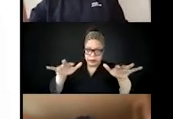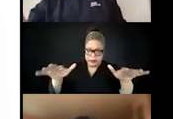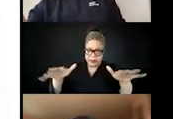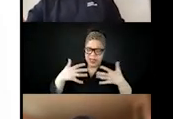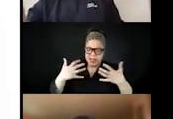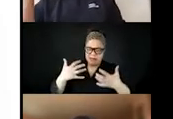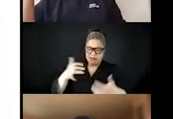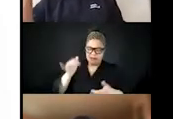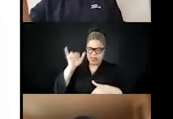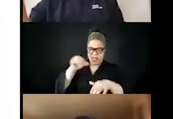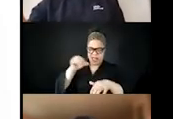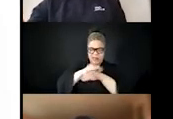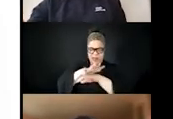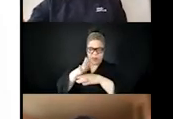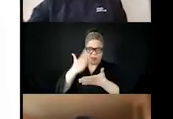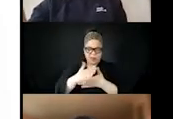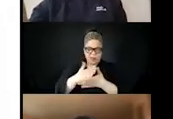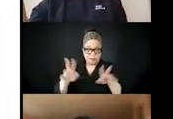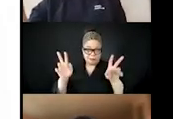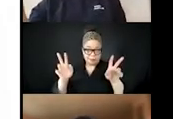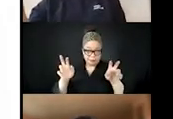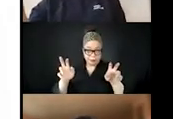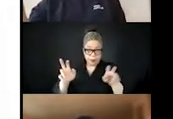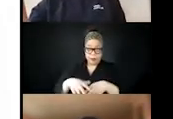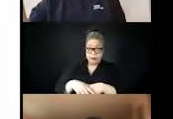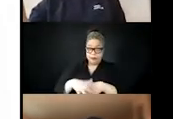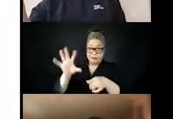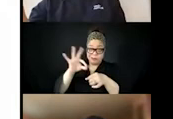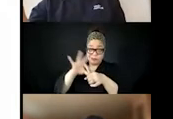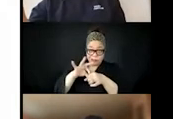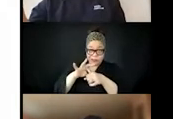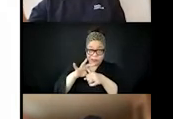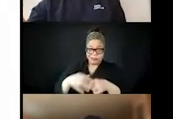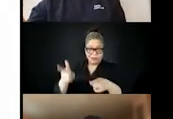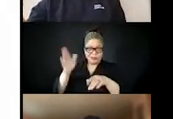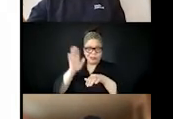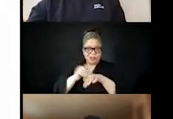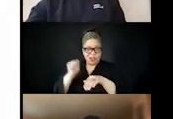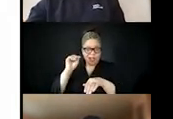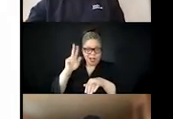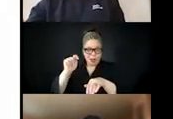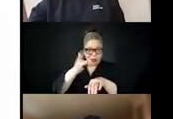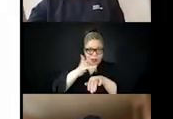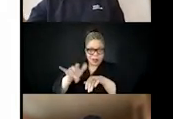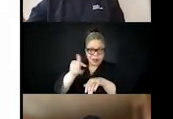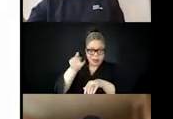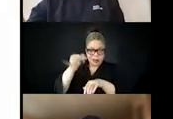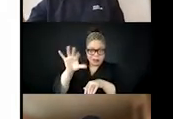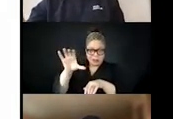espacios para despachar noticias falsas y errónea